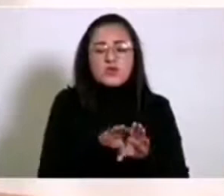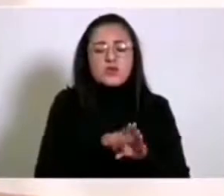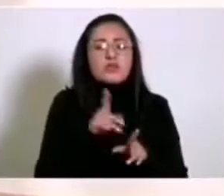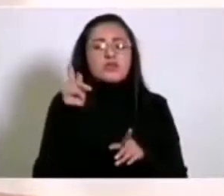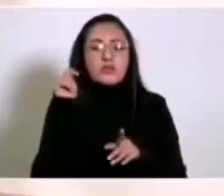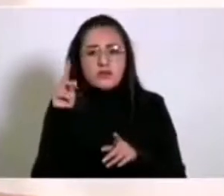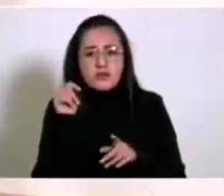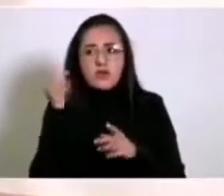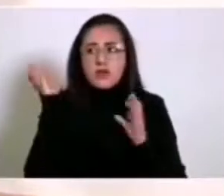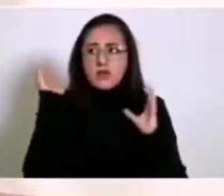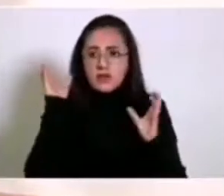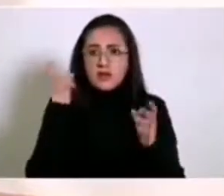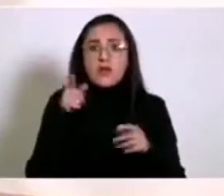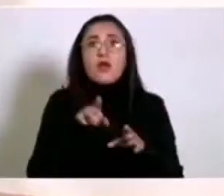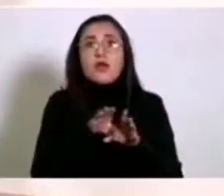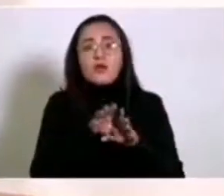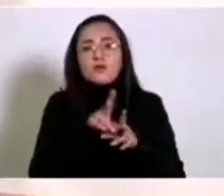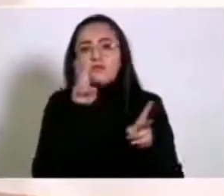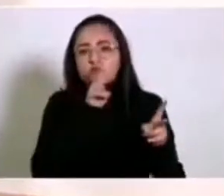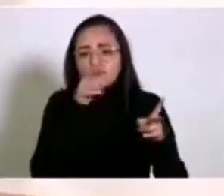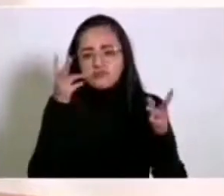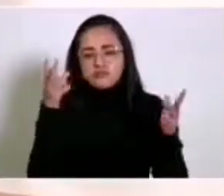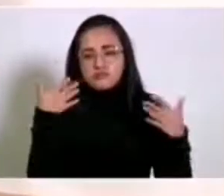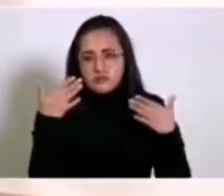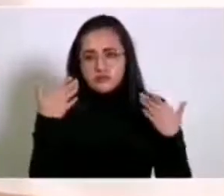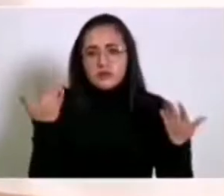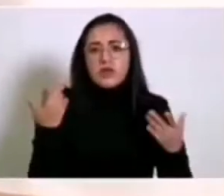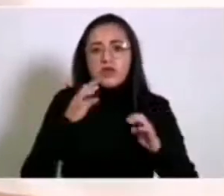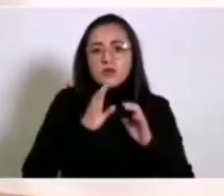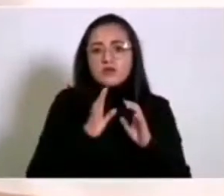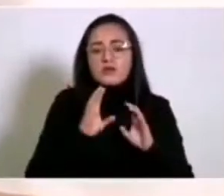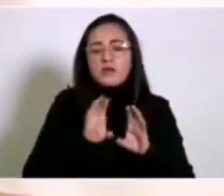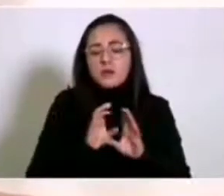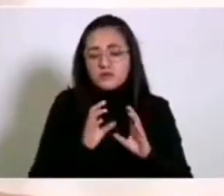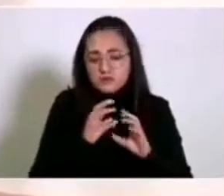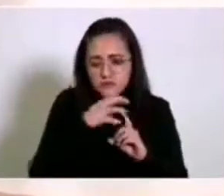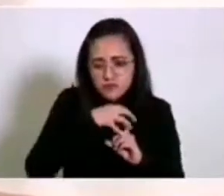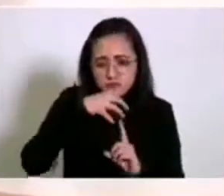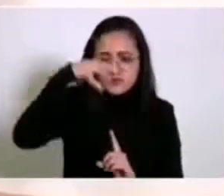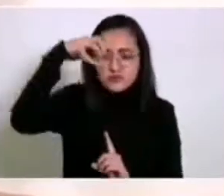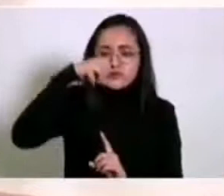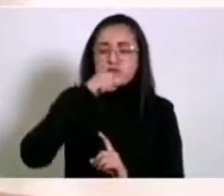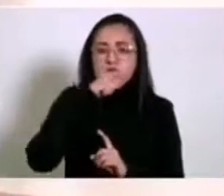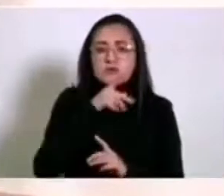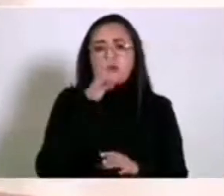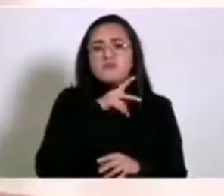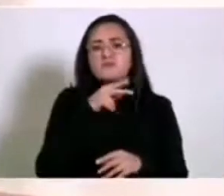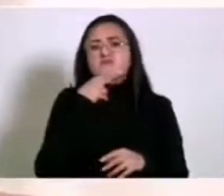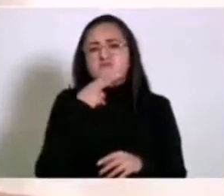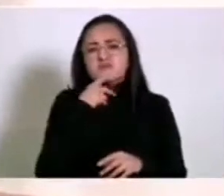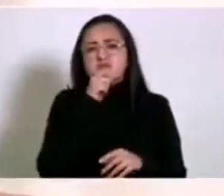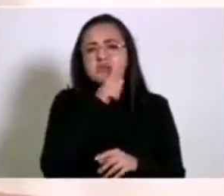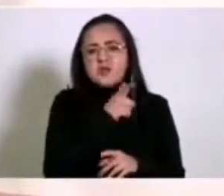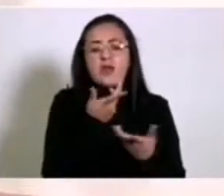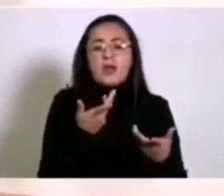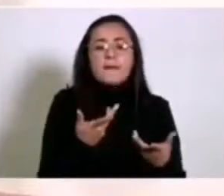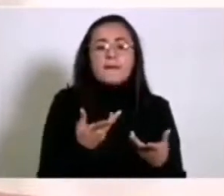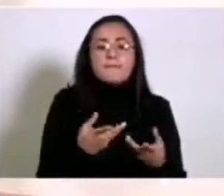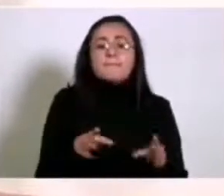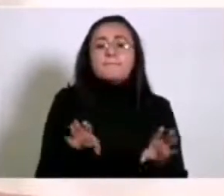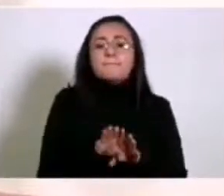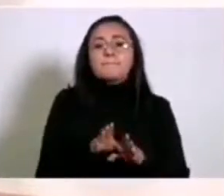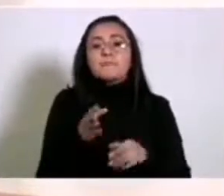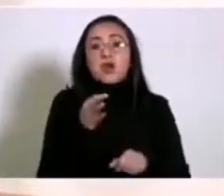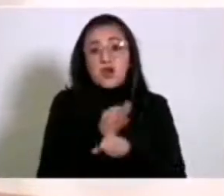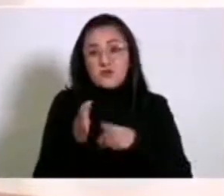alarma contra incendios sistema de aire acondicionado elevadores con mal funcionamiento si en algunos casos obsoletos las técnicas y sistemas de